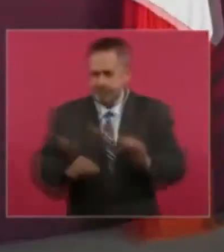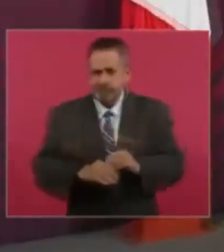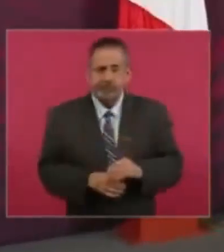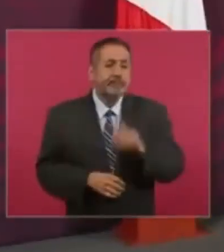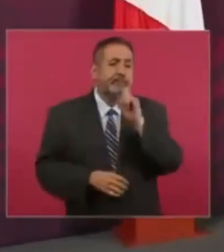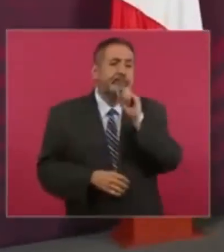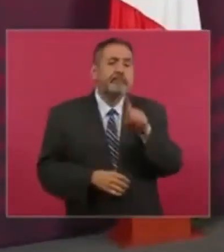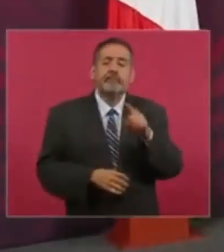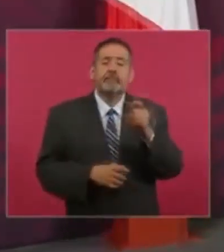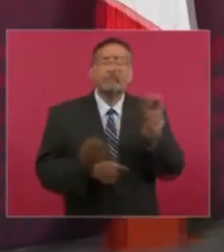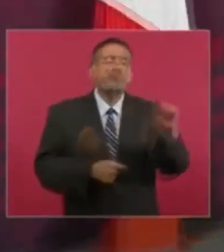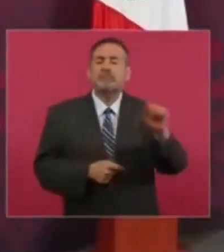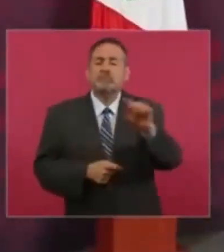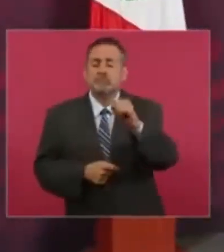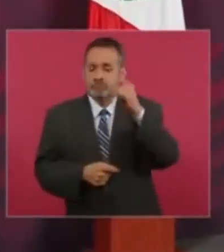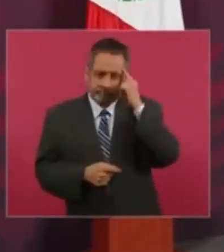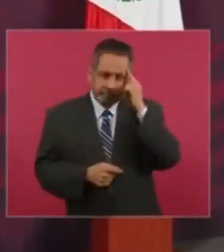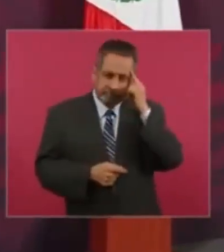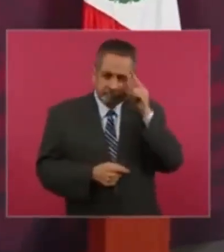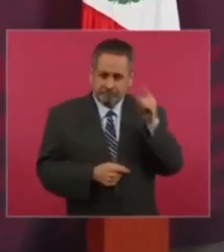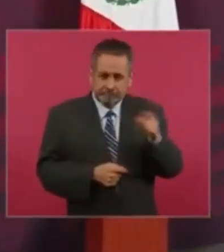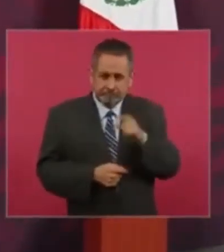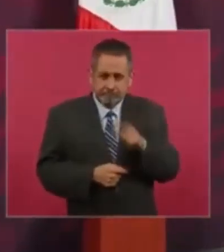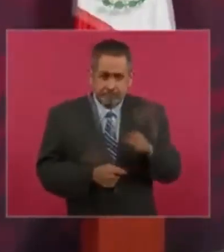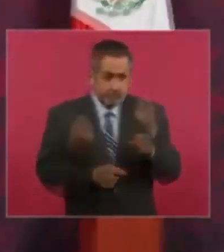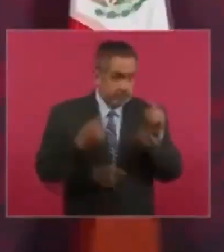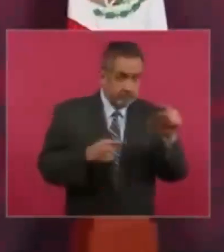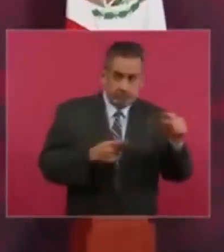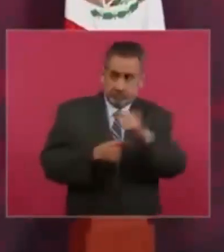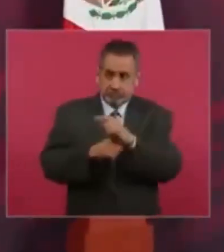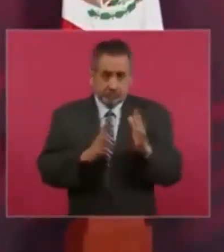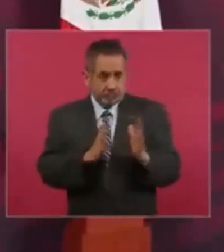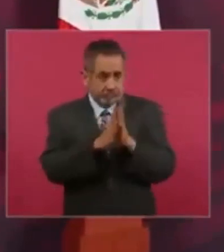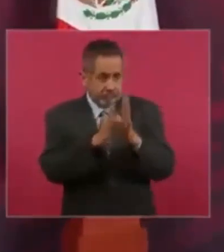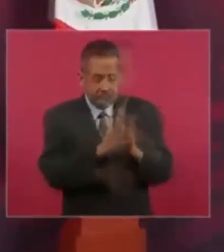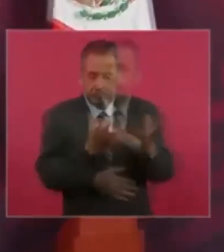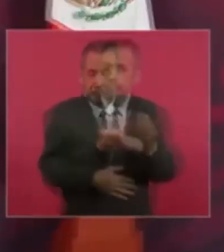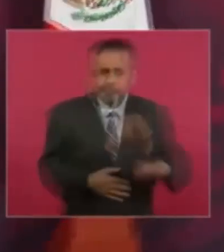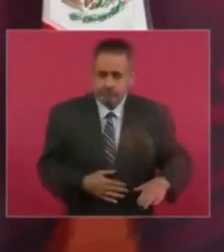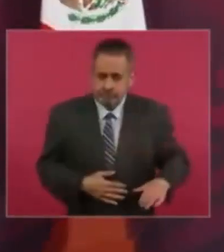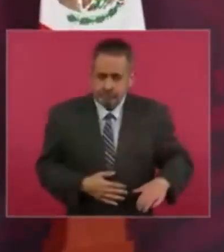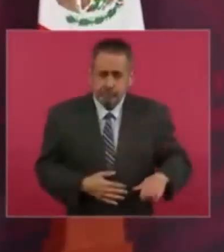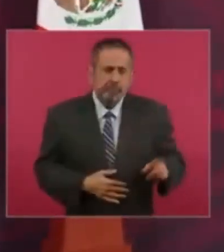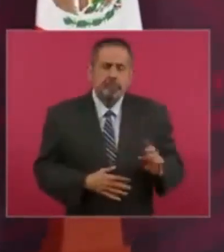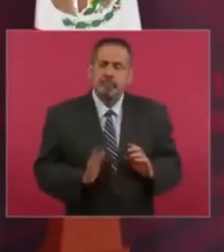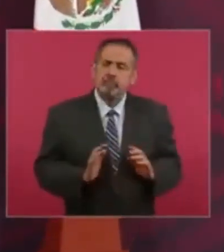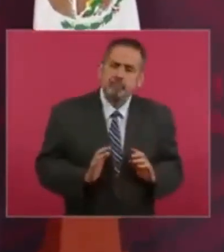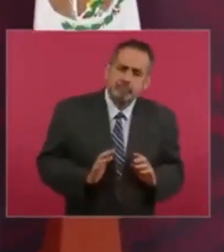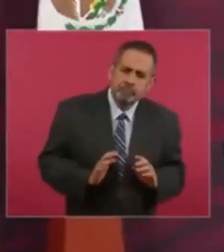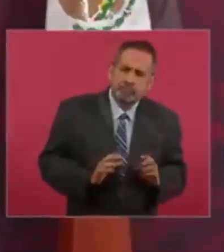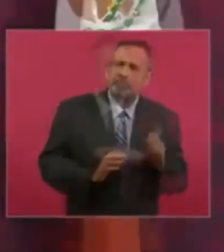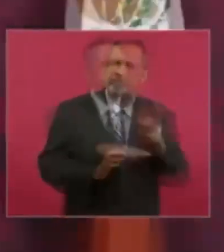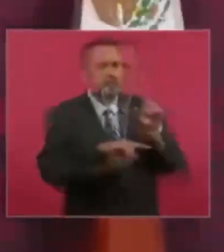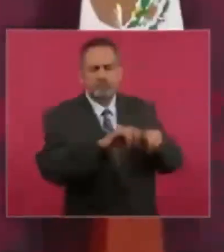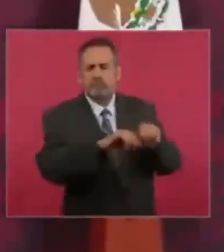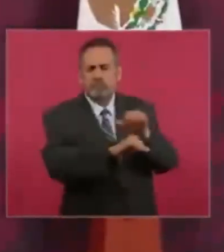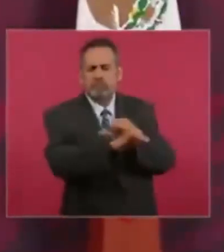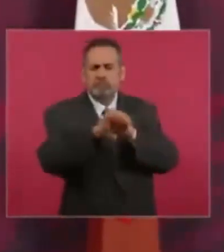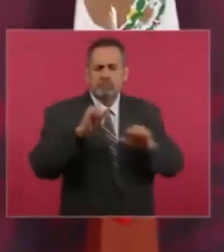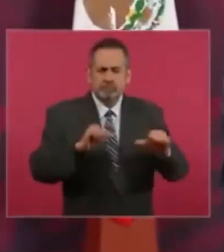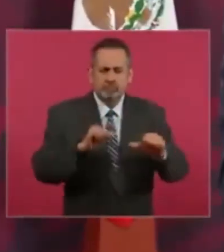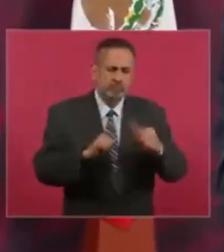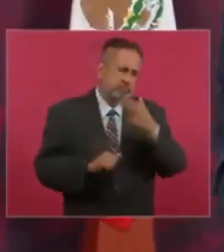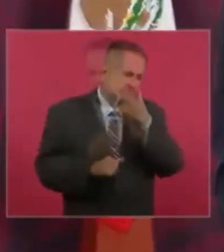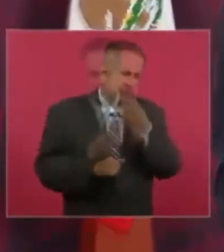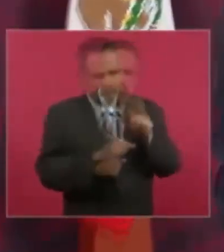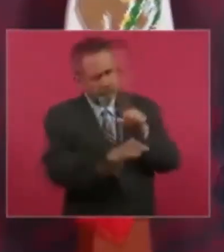casos en que vayan a participar como candidatos, vamos a sustituirlos por mujeres,